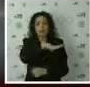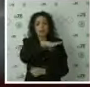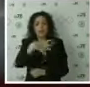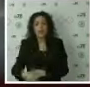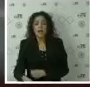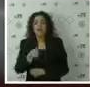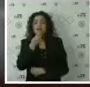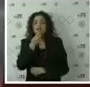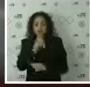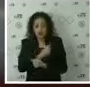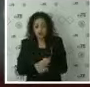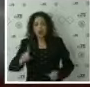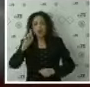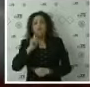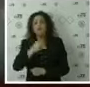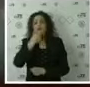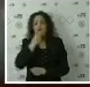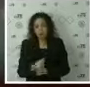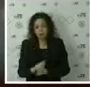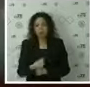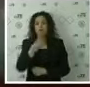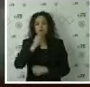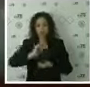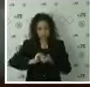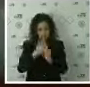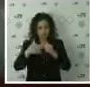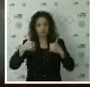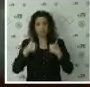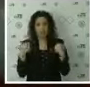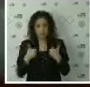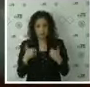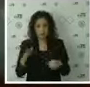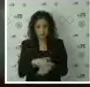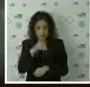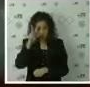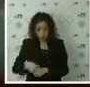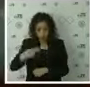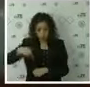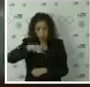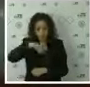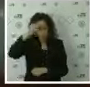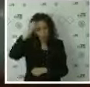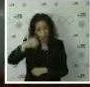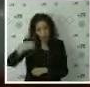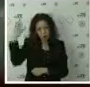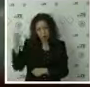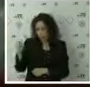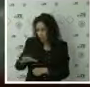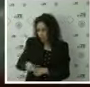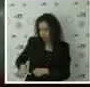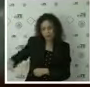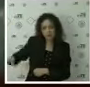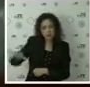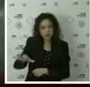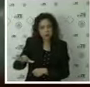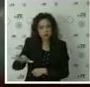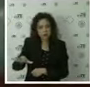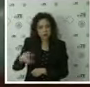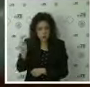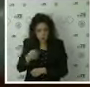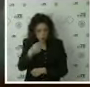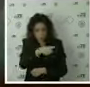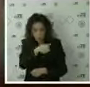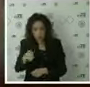Niños y Adolescentes, porque aquí se nos olvida ese grupo, la adolescencia. Y ustedes son adolescentes, muchos de